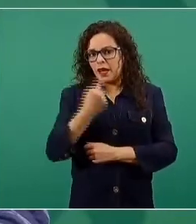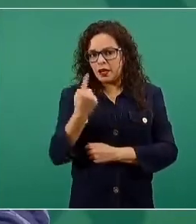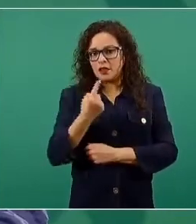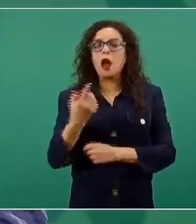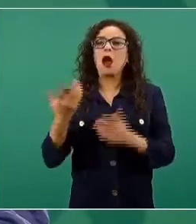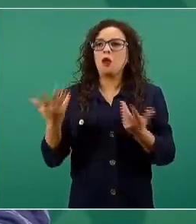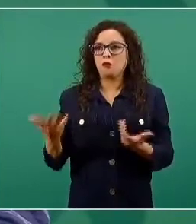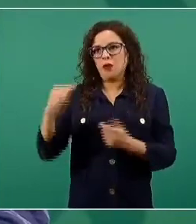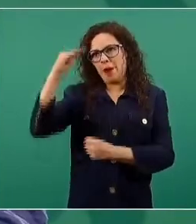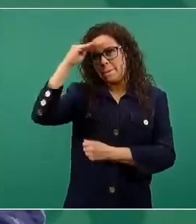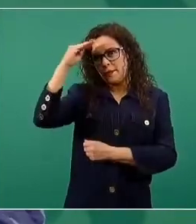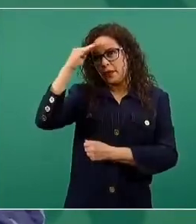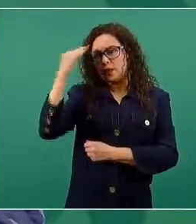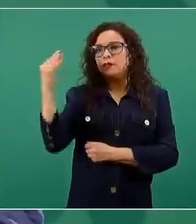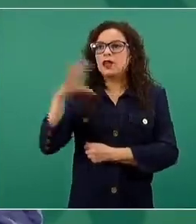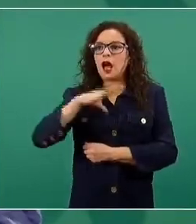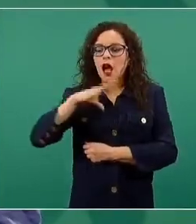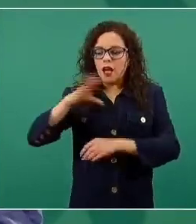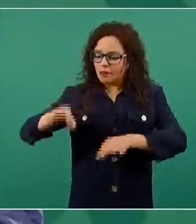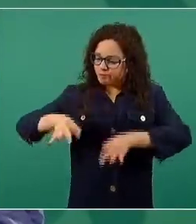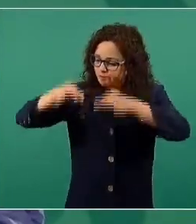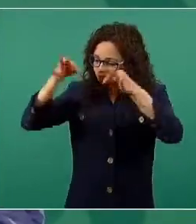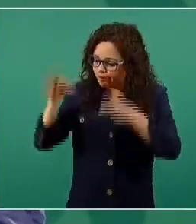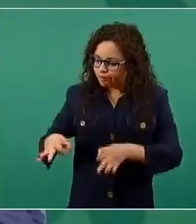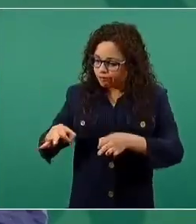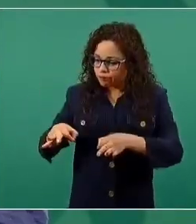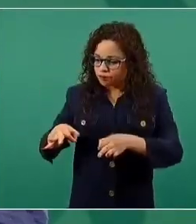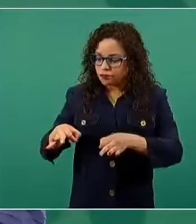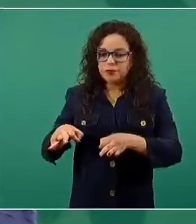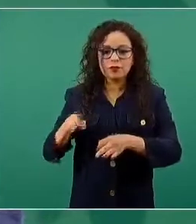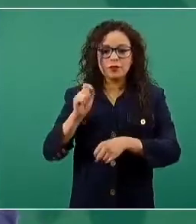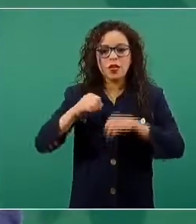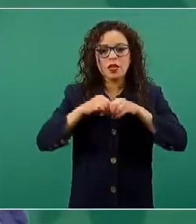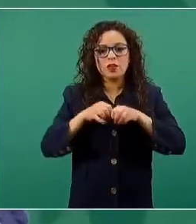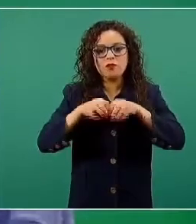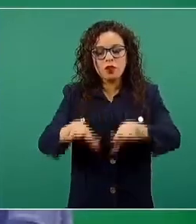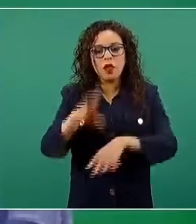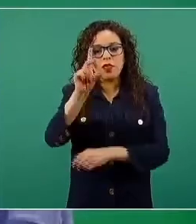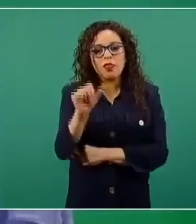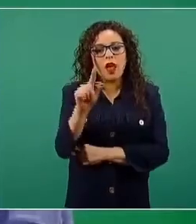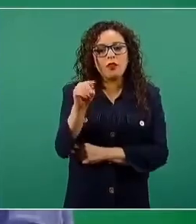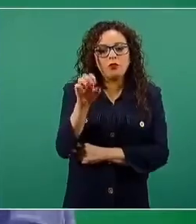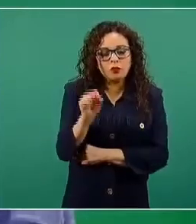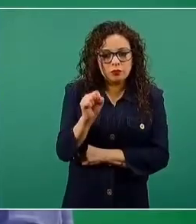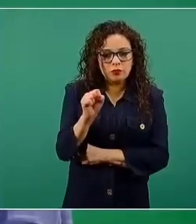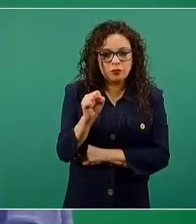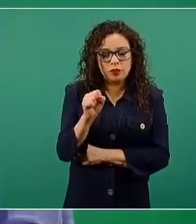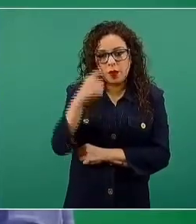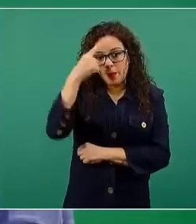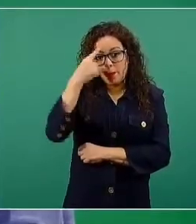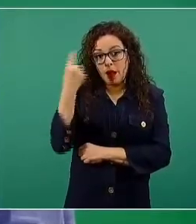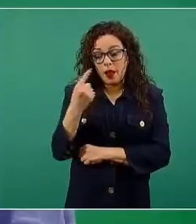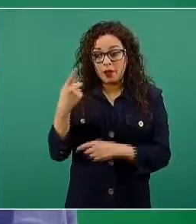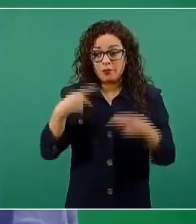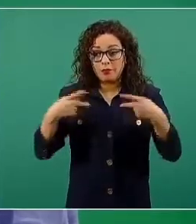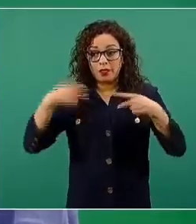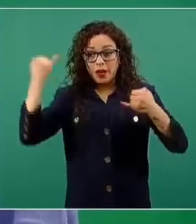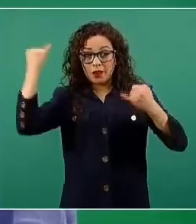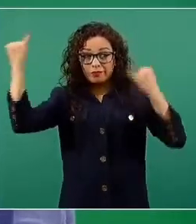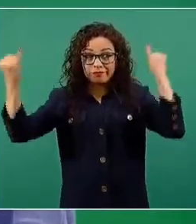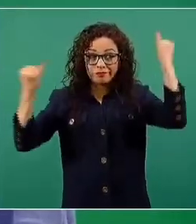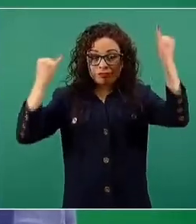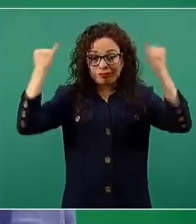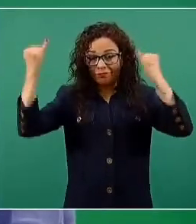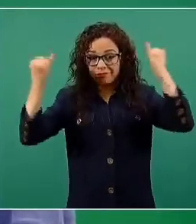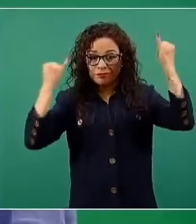que representan datos verídicos, actualizados, y que la parte especulativa que ha ocurrido a lo largo de la